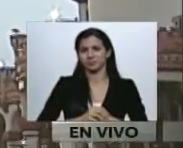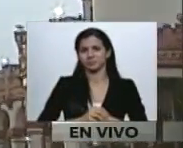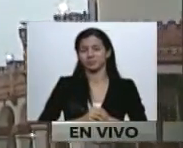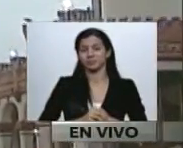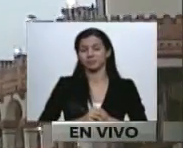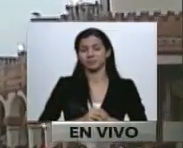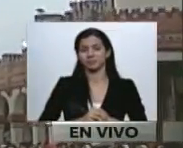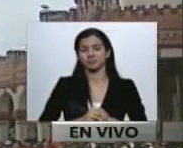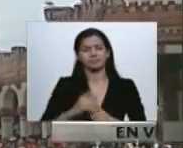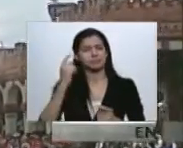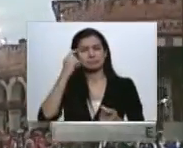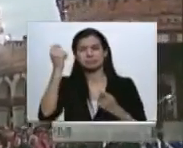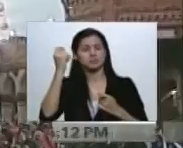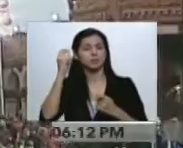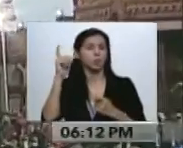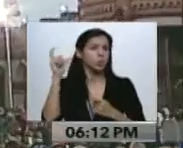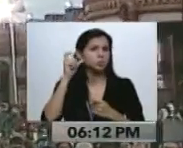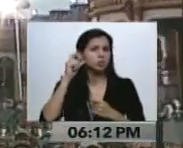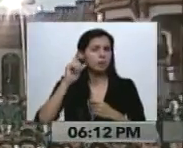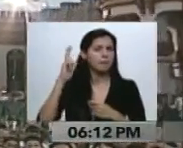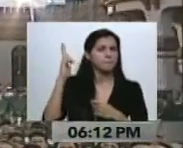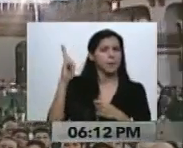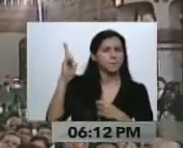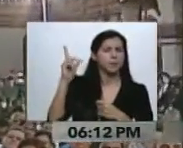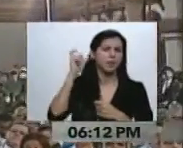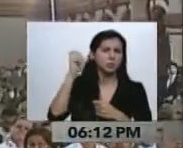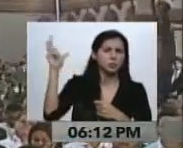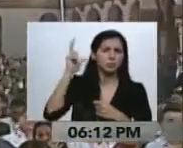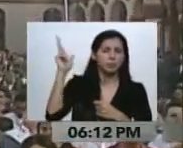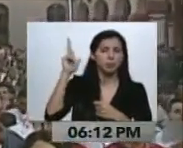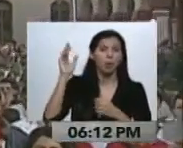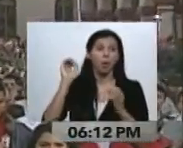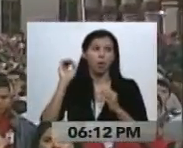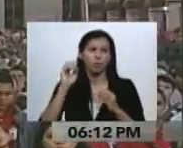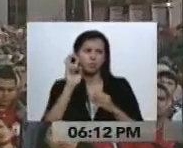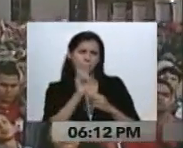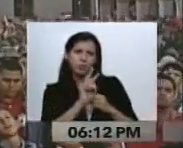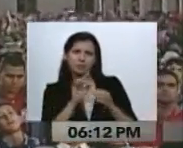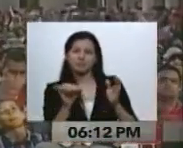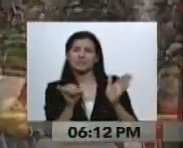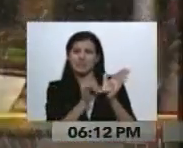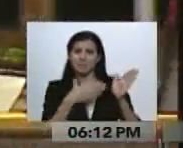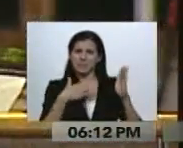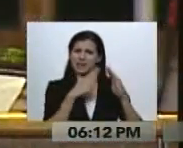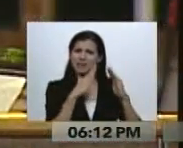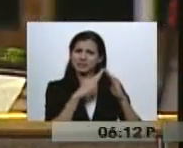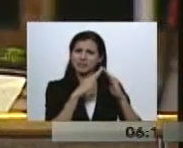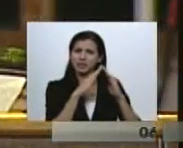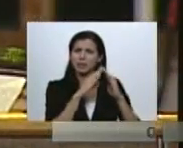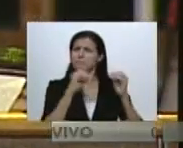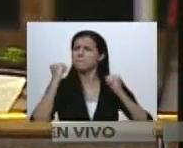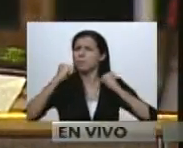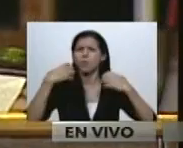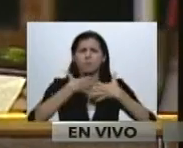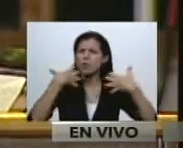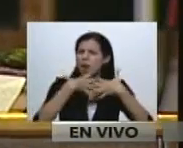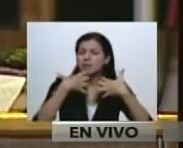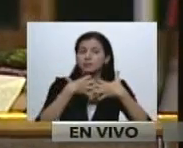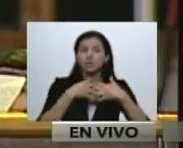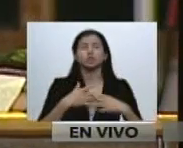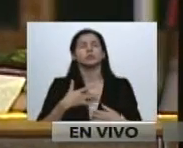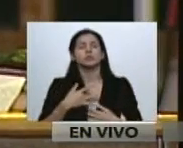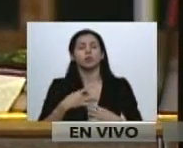cada vez que oigo disparos y la violencia toca mi puerta, siento tus ojos indígenas que me miran